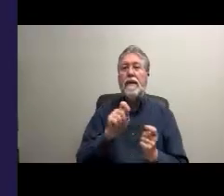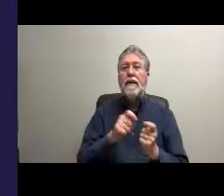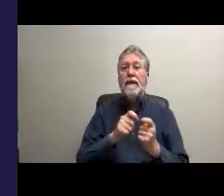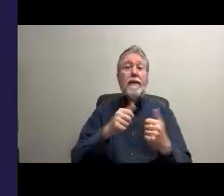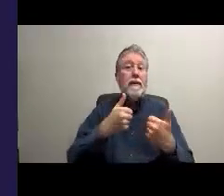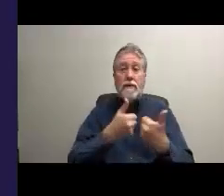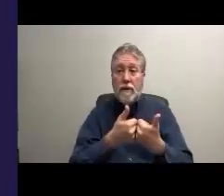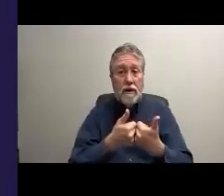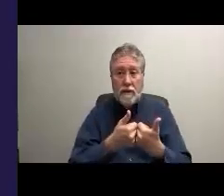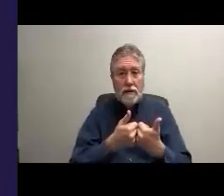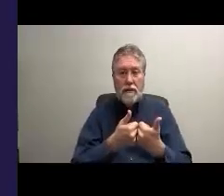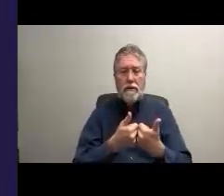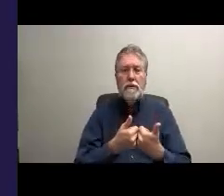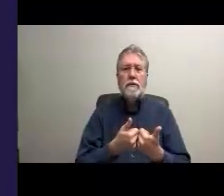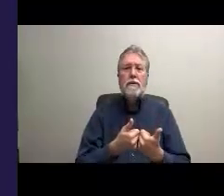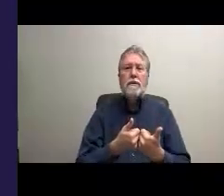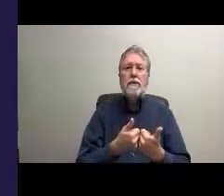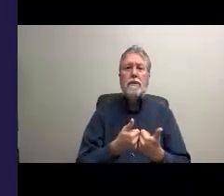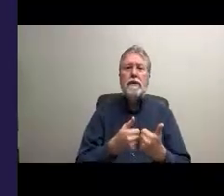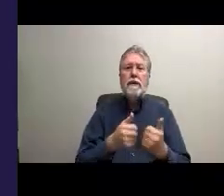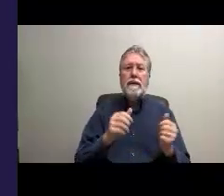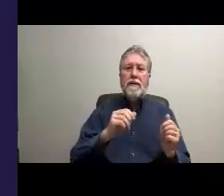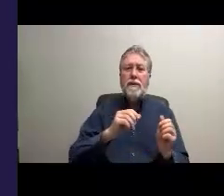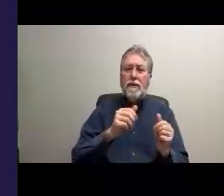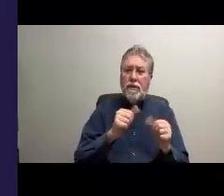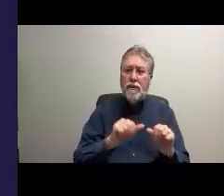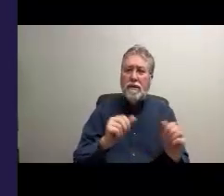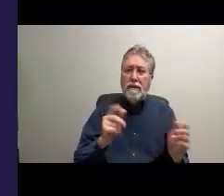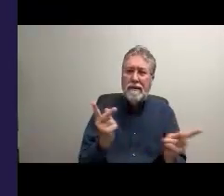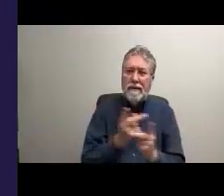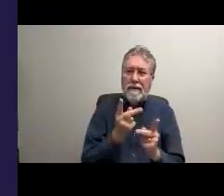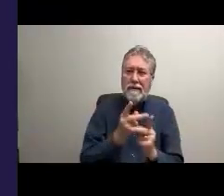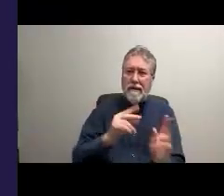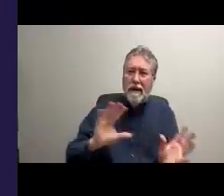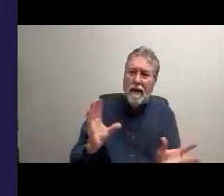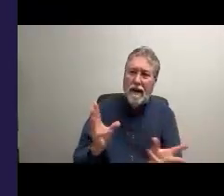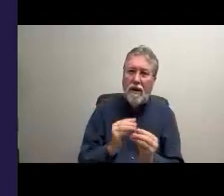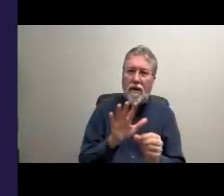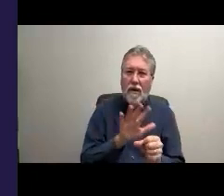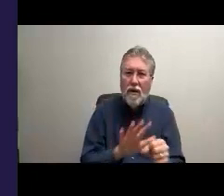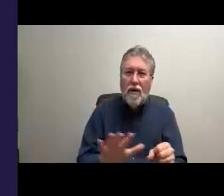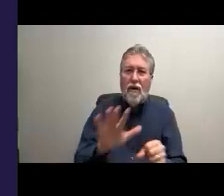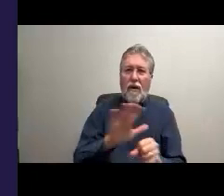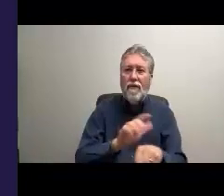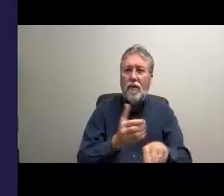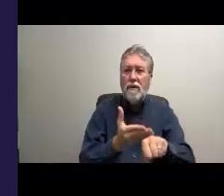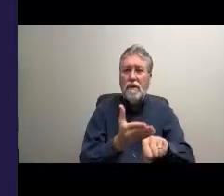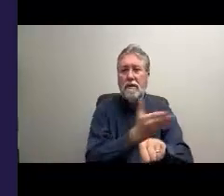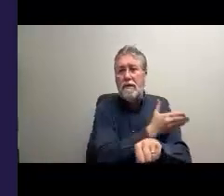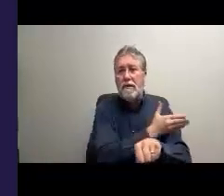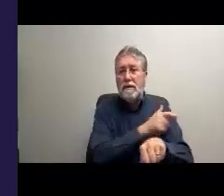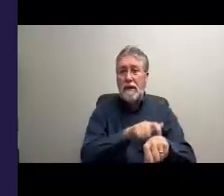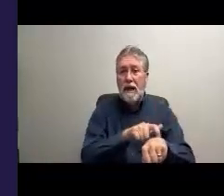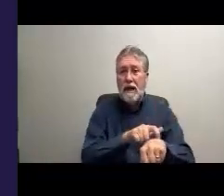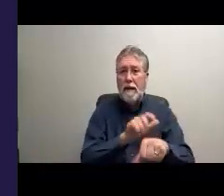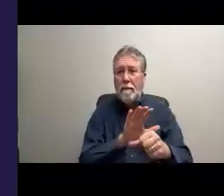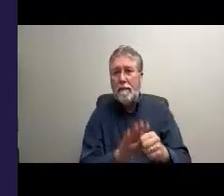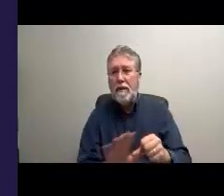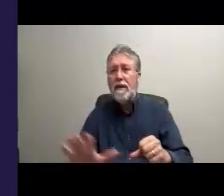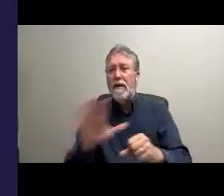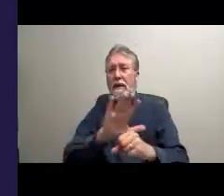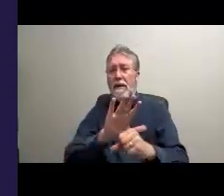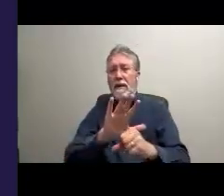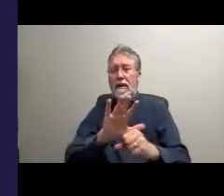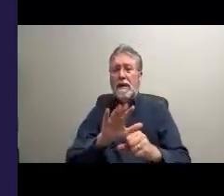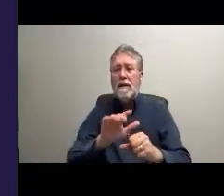agregar efectivamente datos sectoriales en una escala espacio-temporal para que coincidan con lo que estamos viendo. El